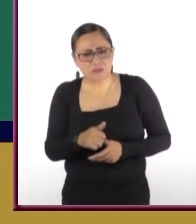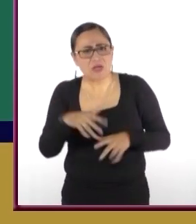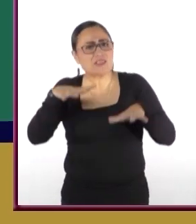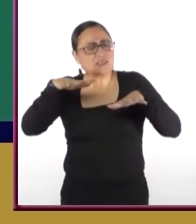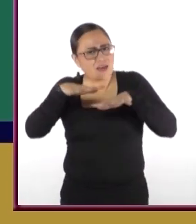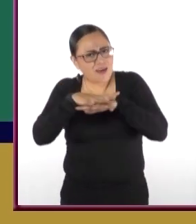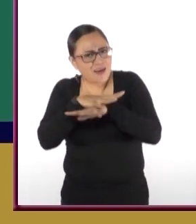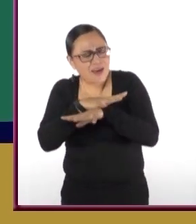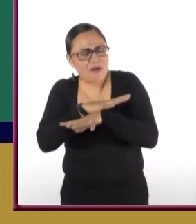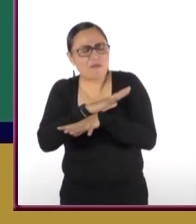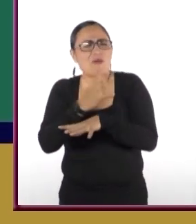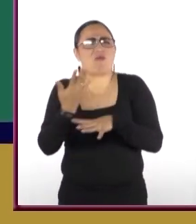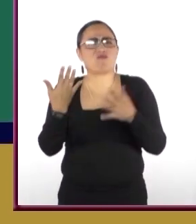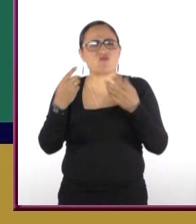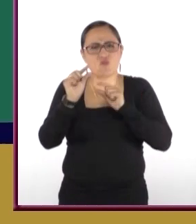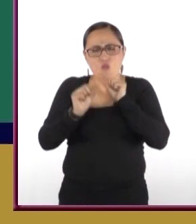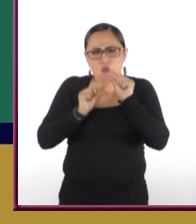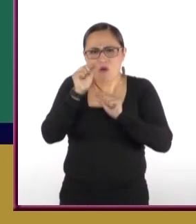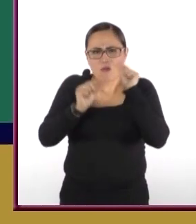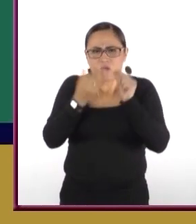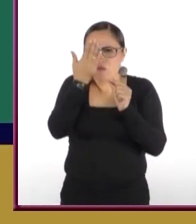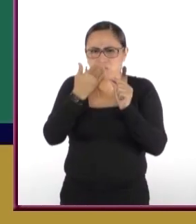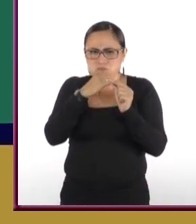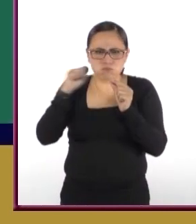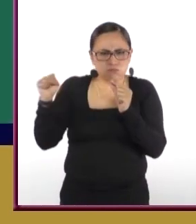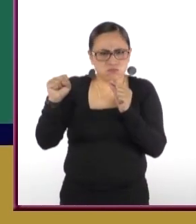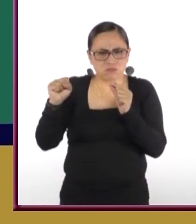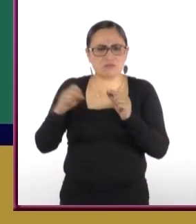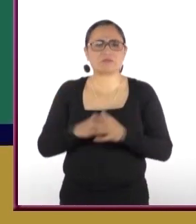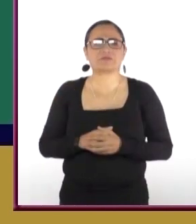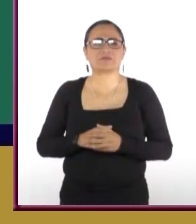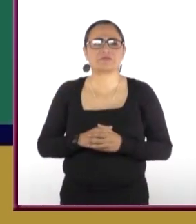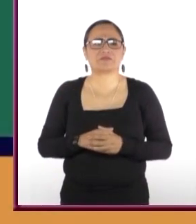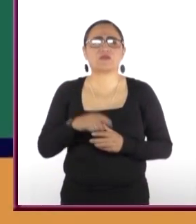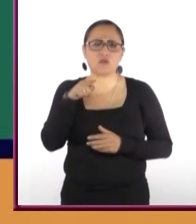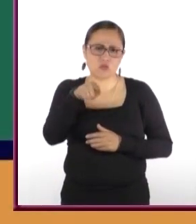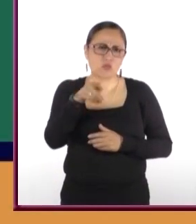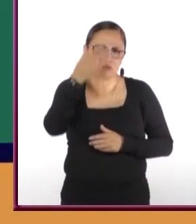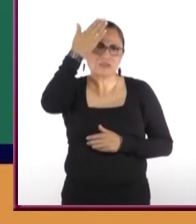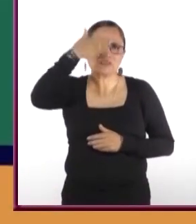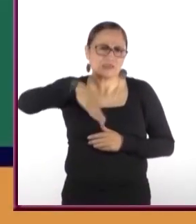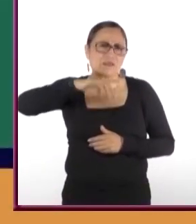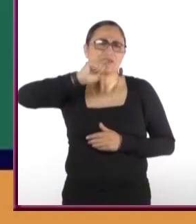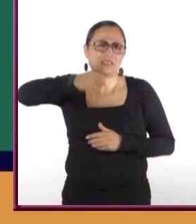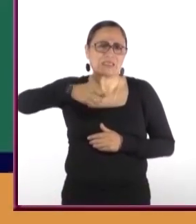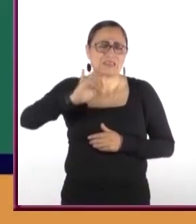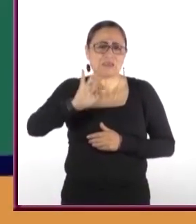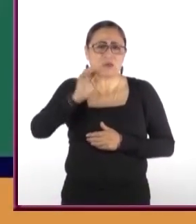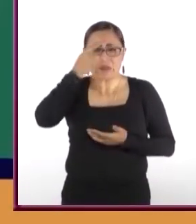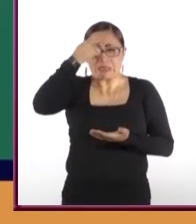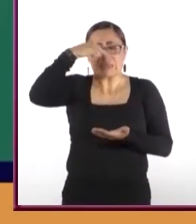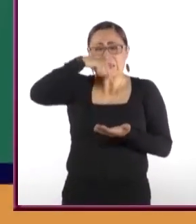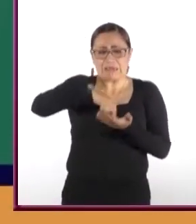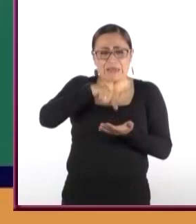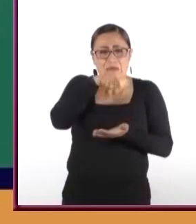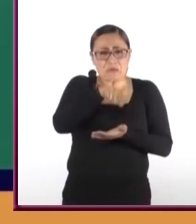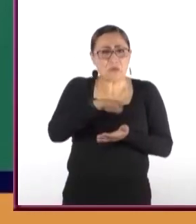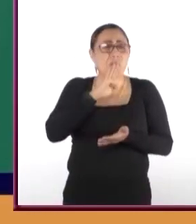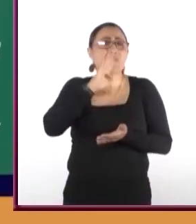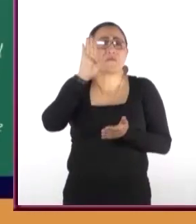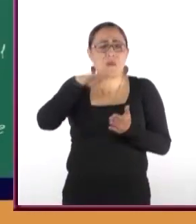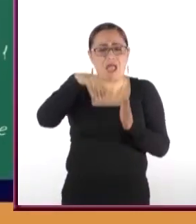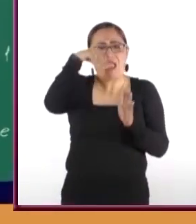alguna razón, descubrieron el talento increíble que poseían. Para que lo sepas, creer que eres malo en